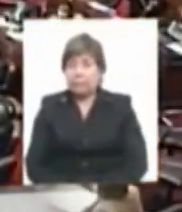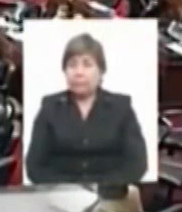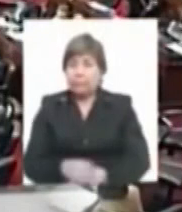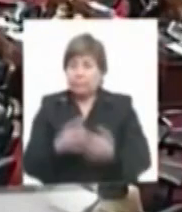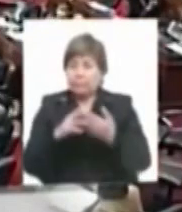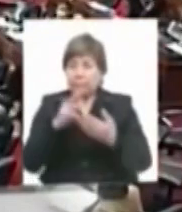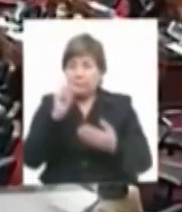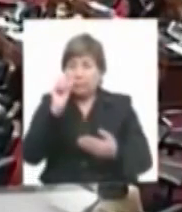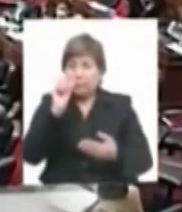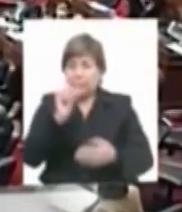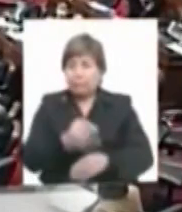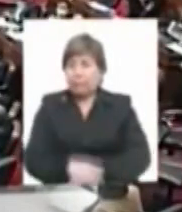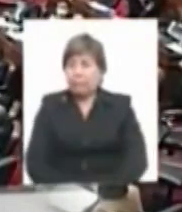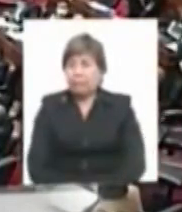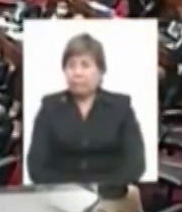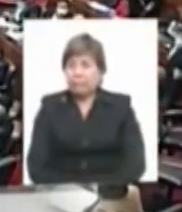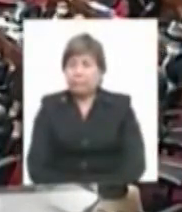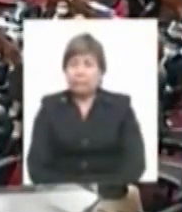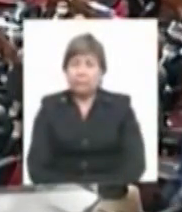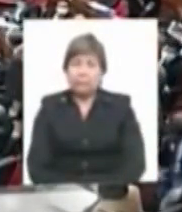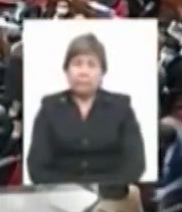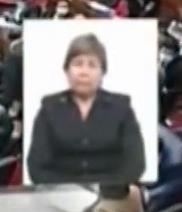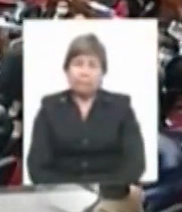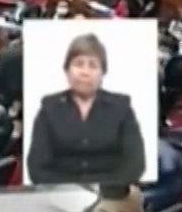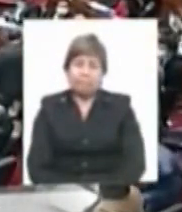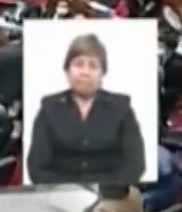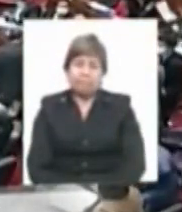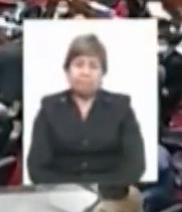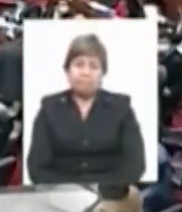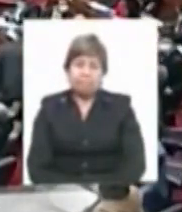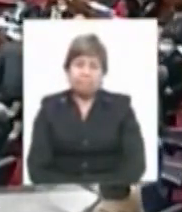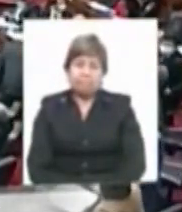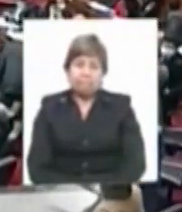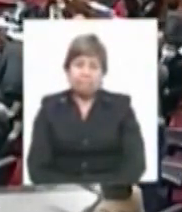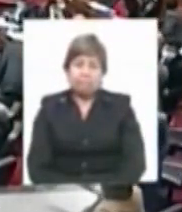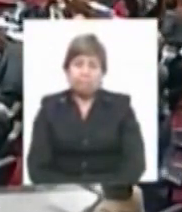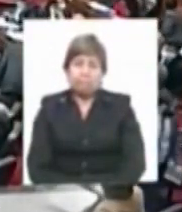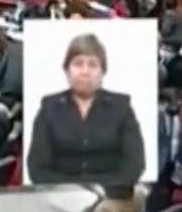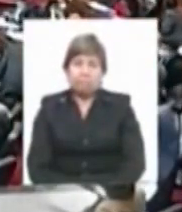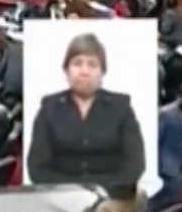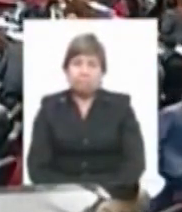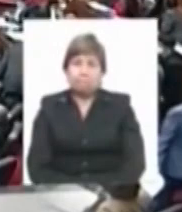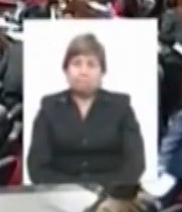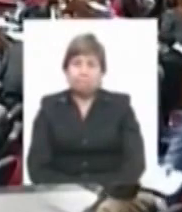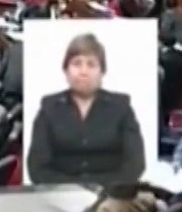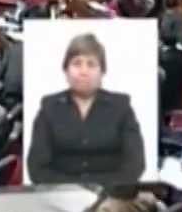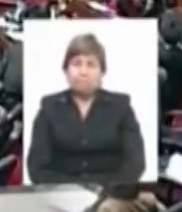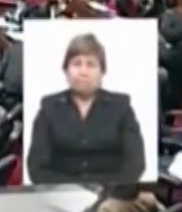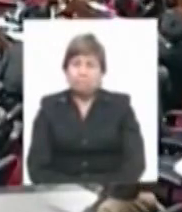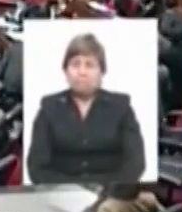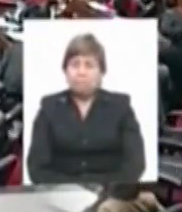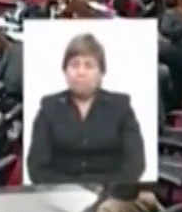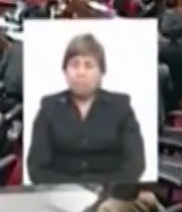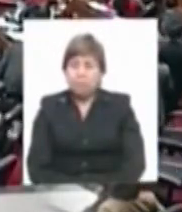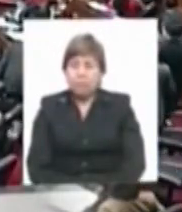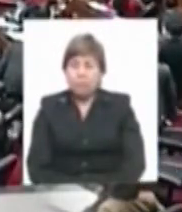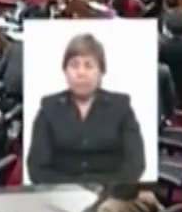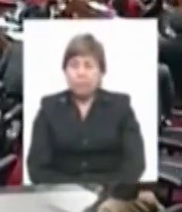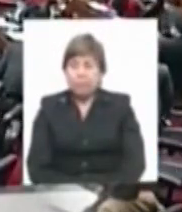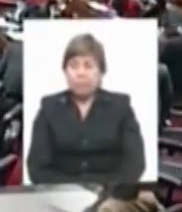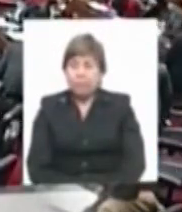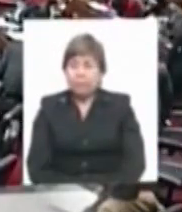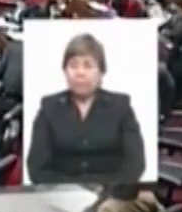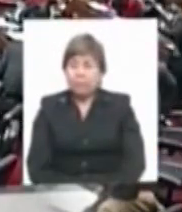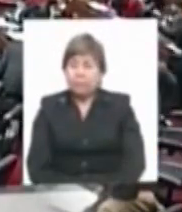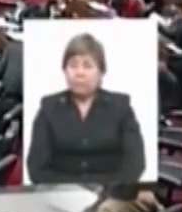no sé si habrás visto la fotografías de que la gente decía que se vaya a Castillo porque no puede ser y